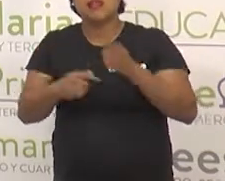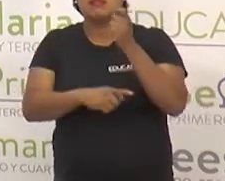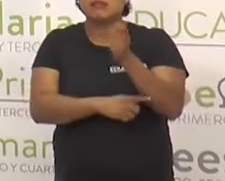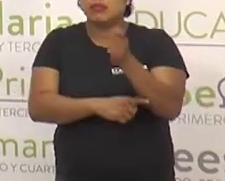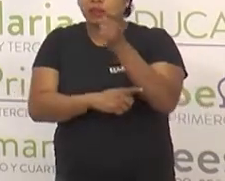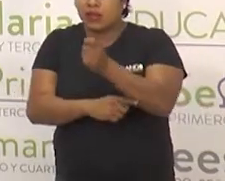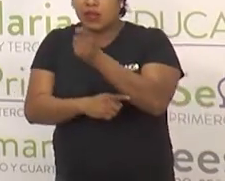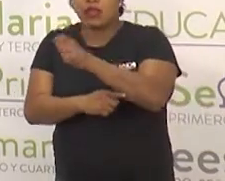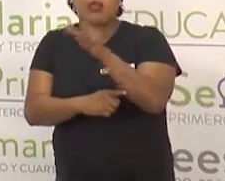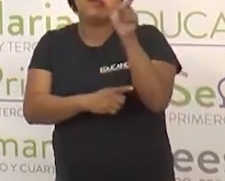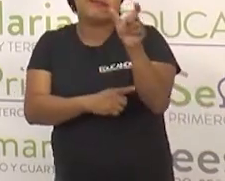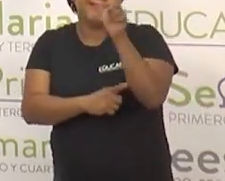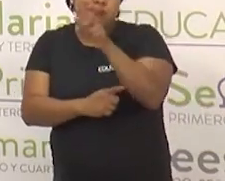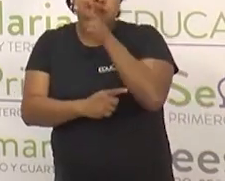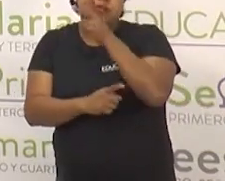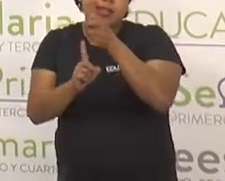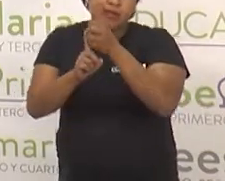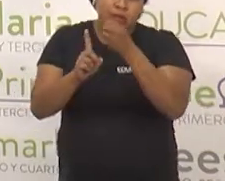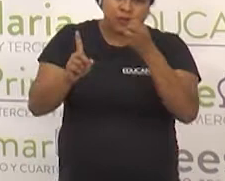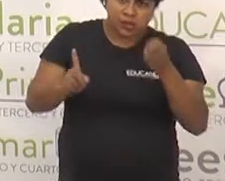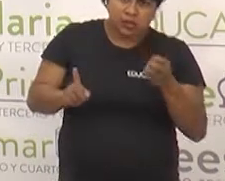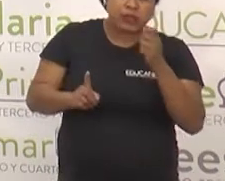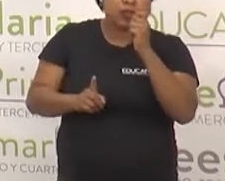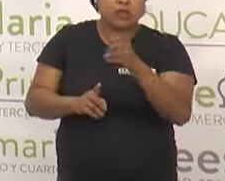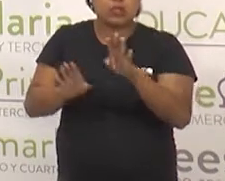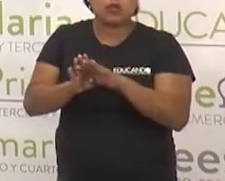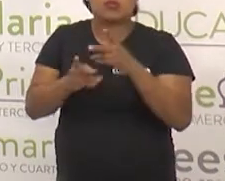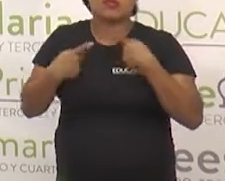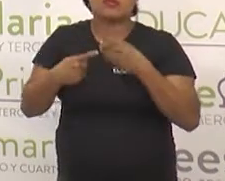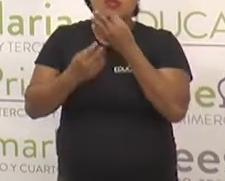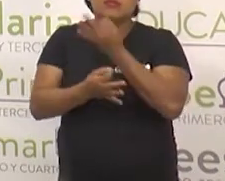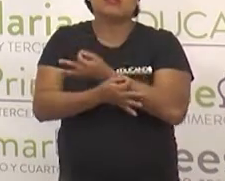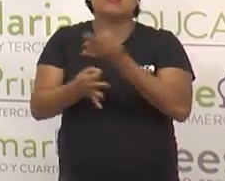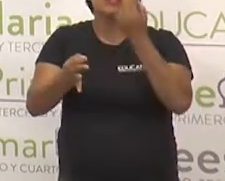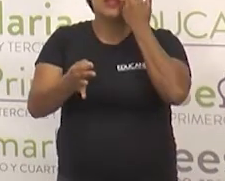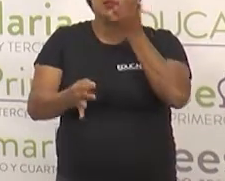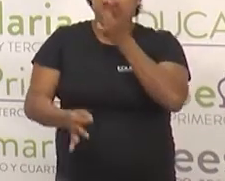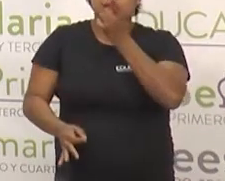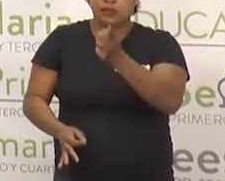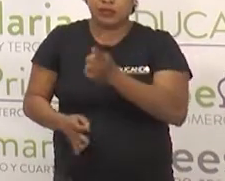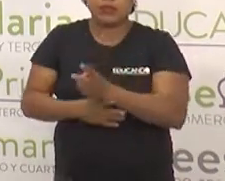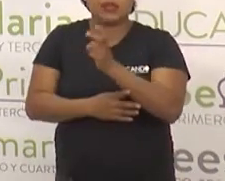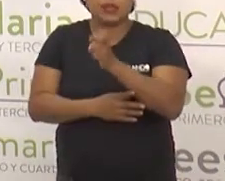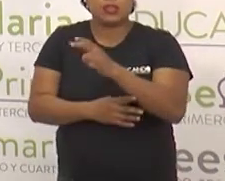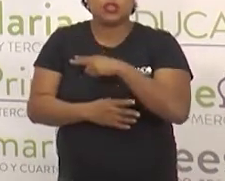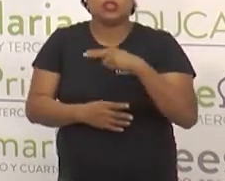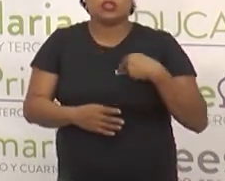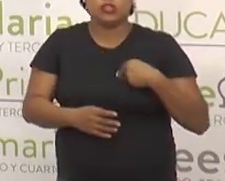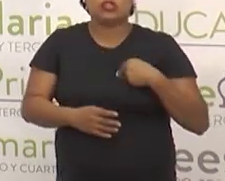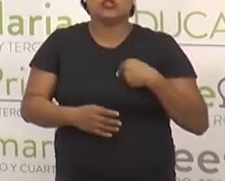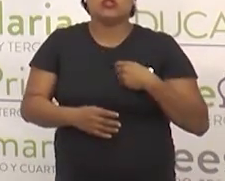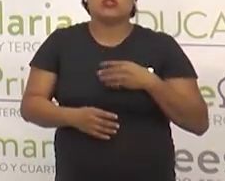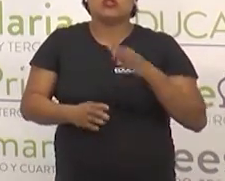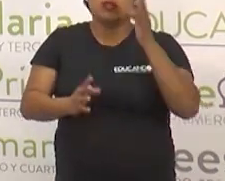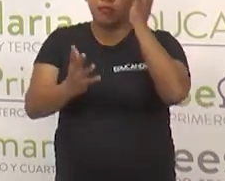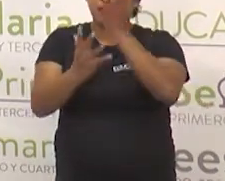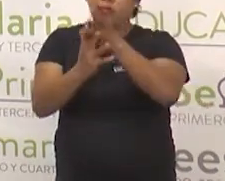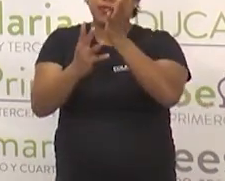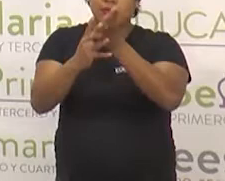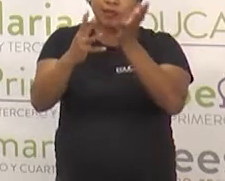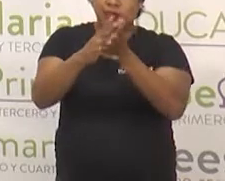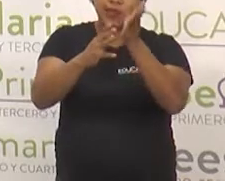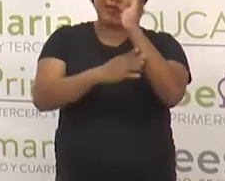el significado de la oración y lo que el expositor nos quiere decir. Así que vamos a ir